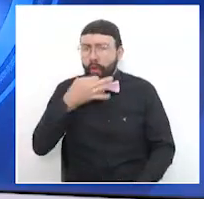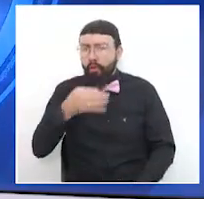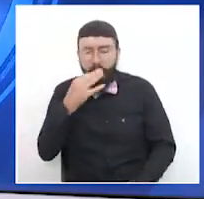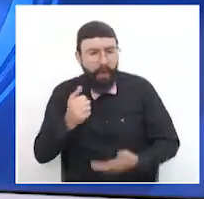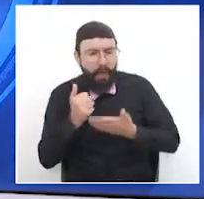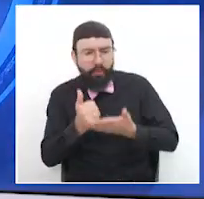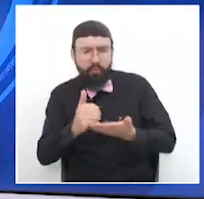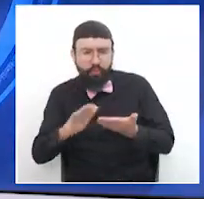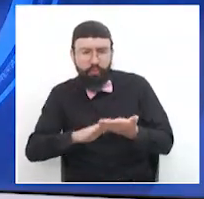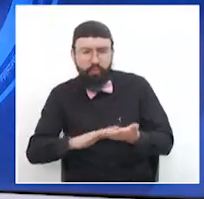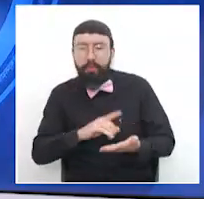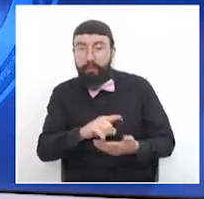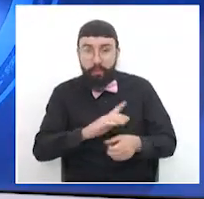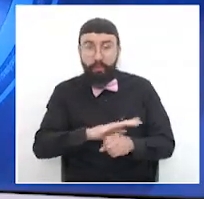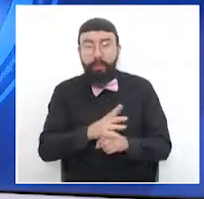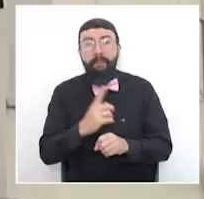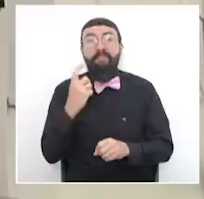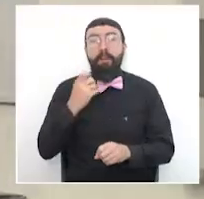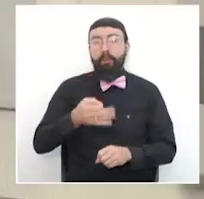la COVID-19.